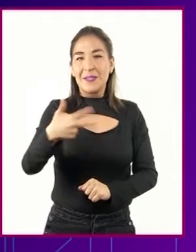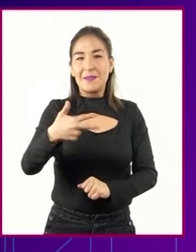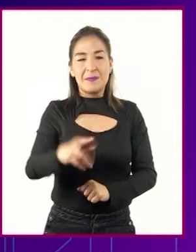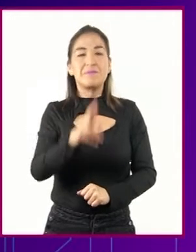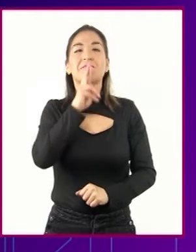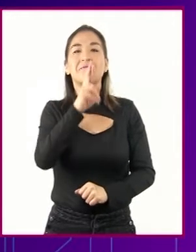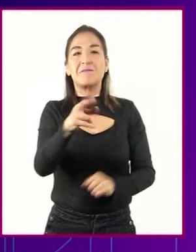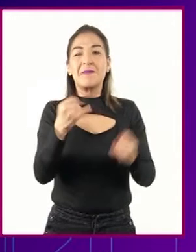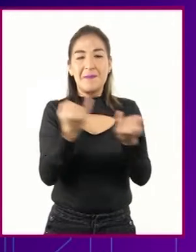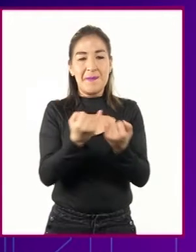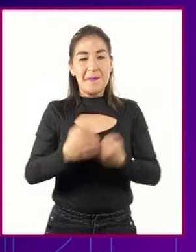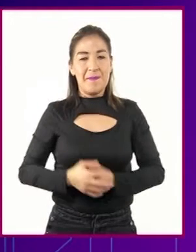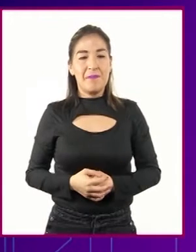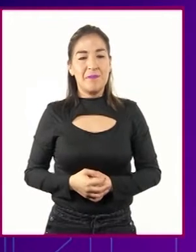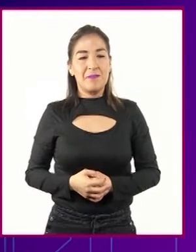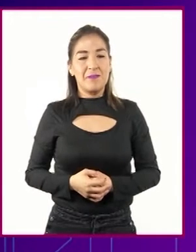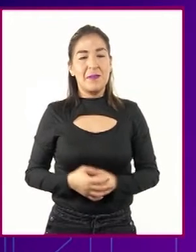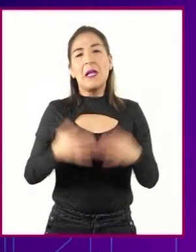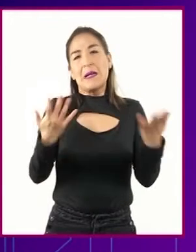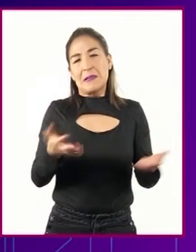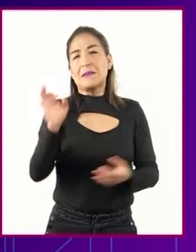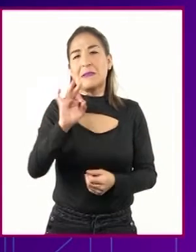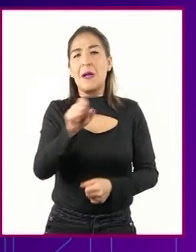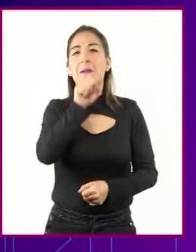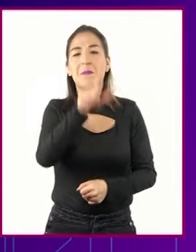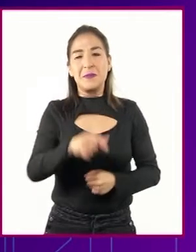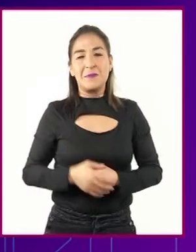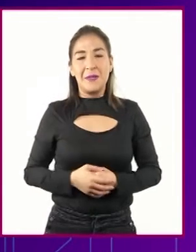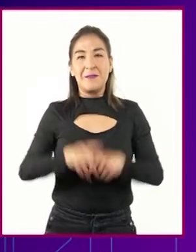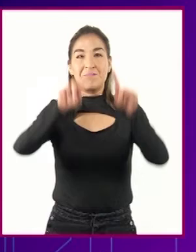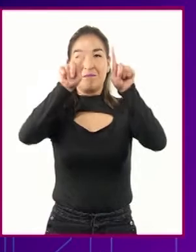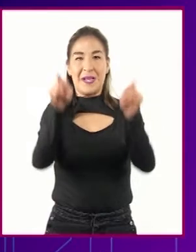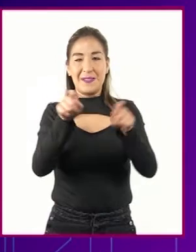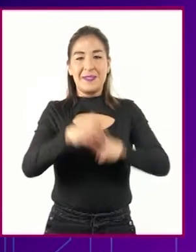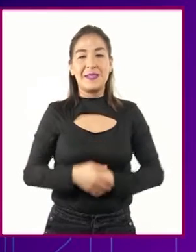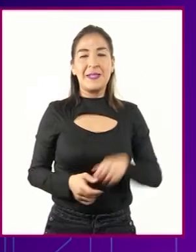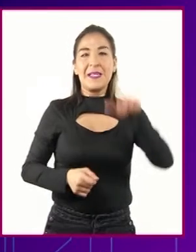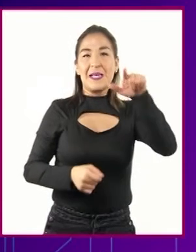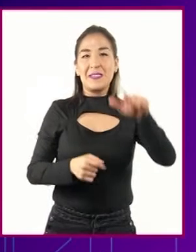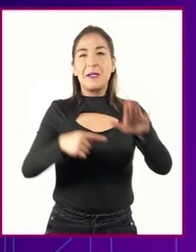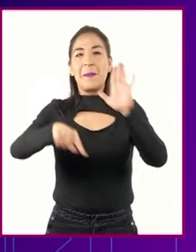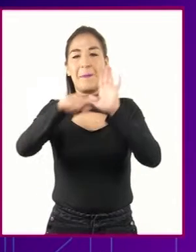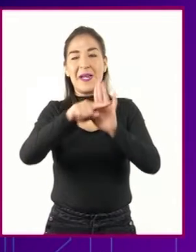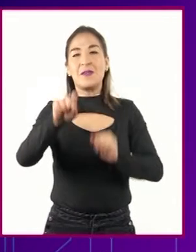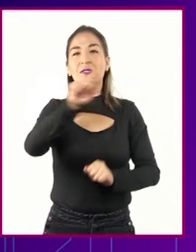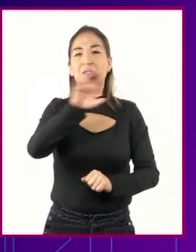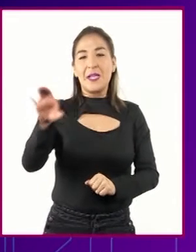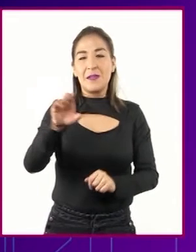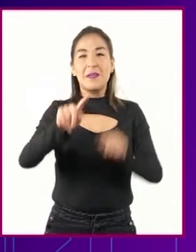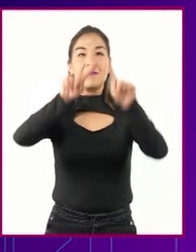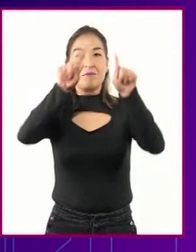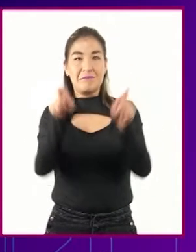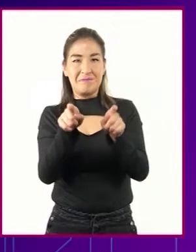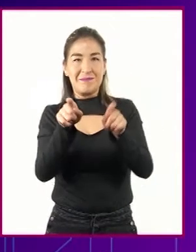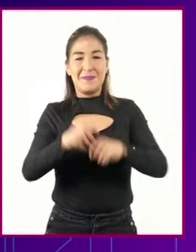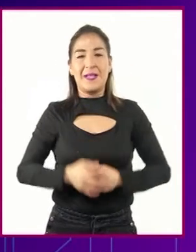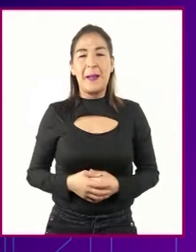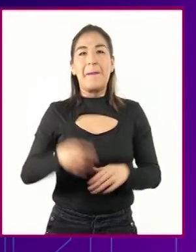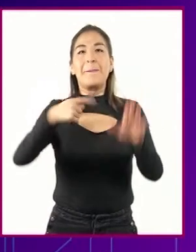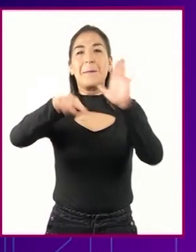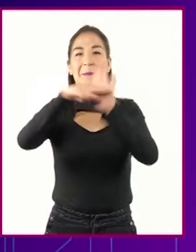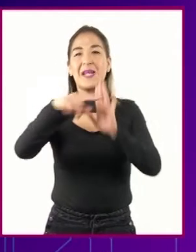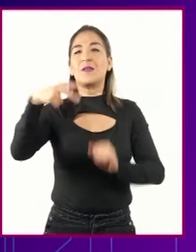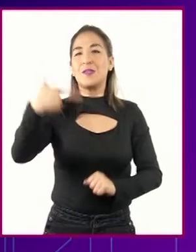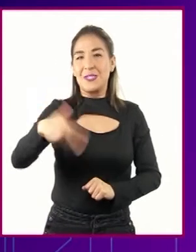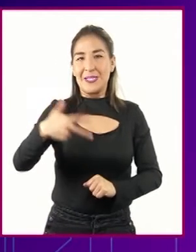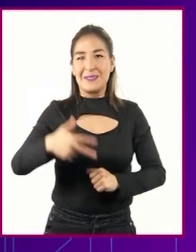es igual a... o lo mismo que paréntesis 17 menos 100 se cierra paréntesis menos